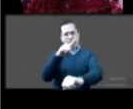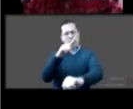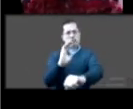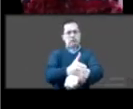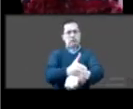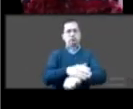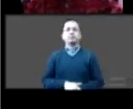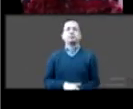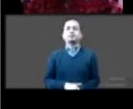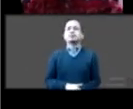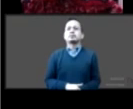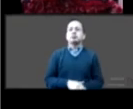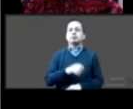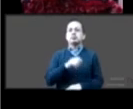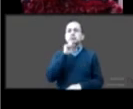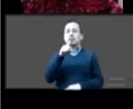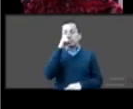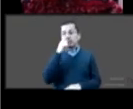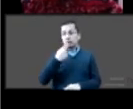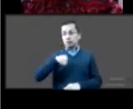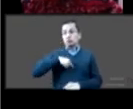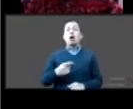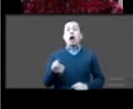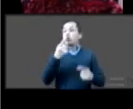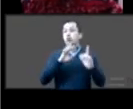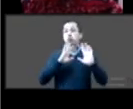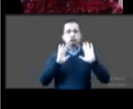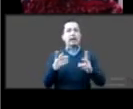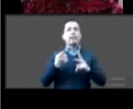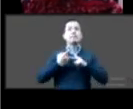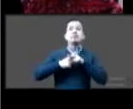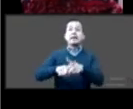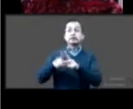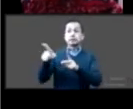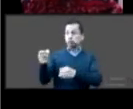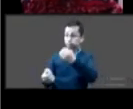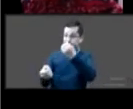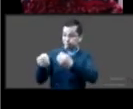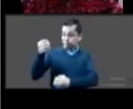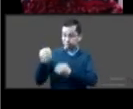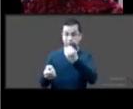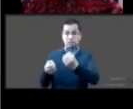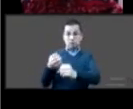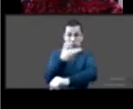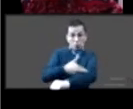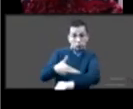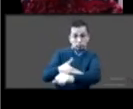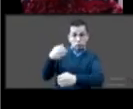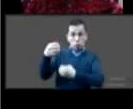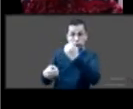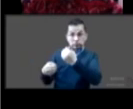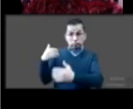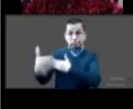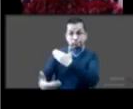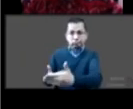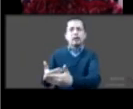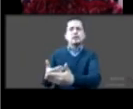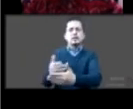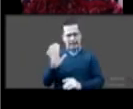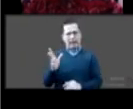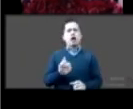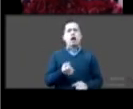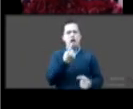judicializaciones que hemos logrado, ¿no? De estas, las hemos judicializado,